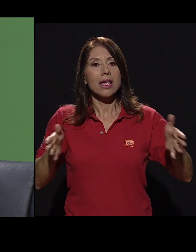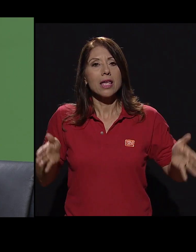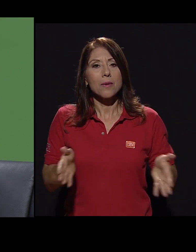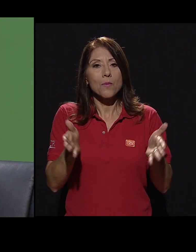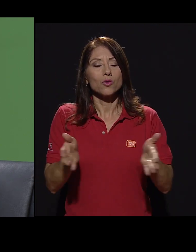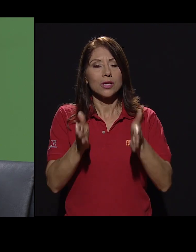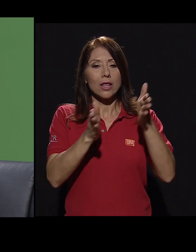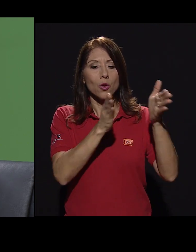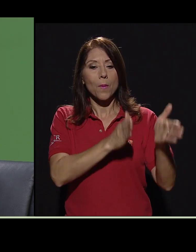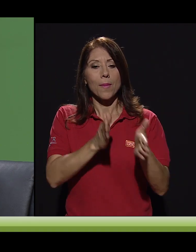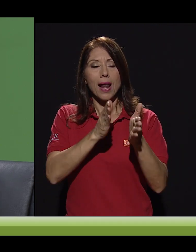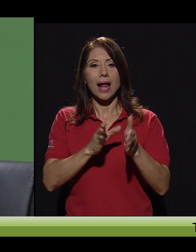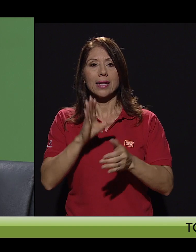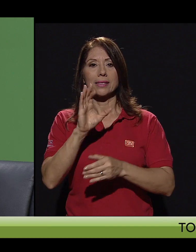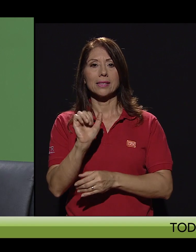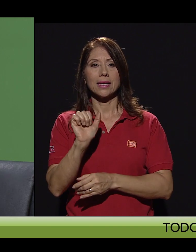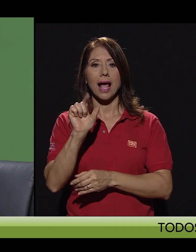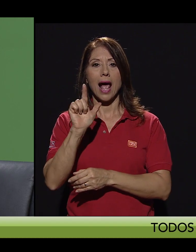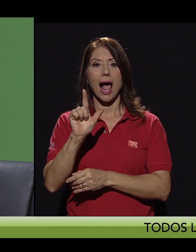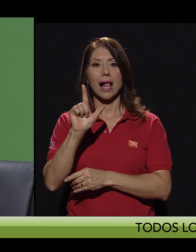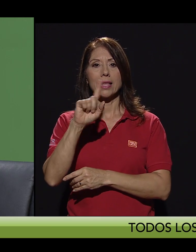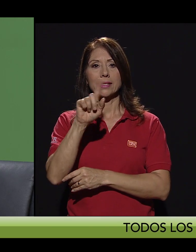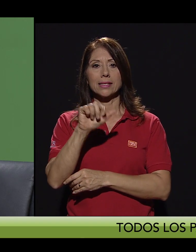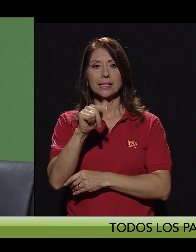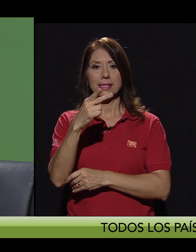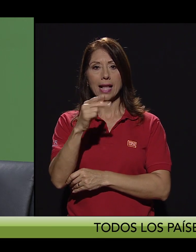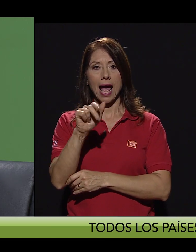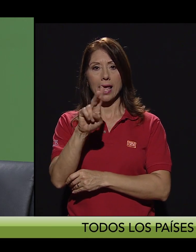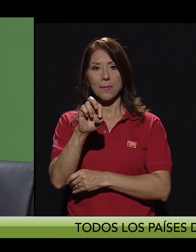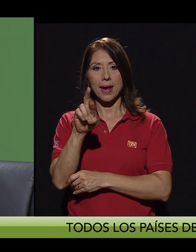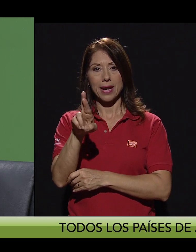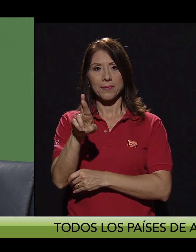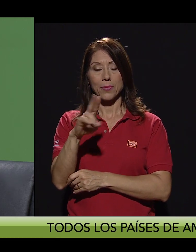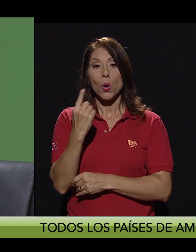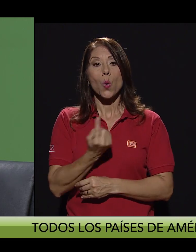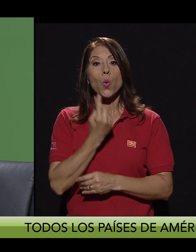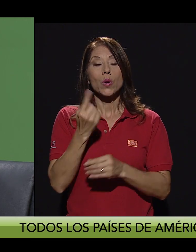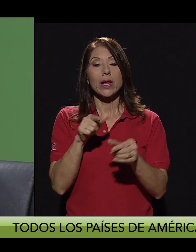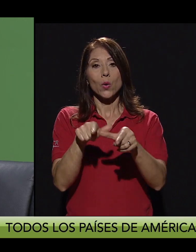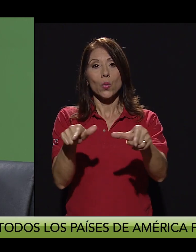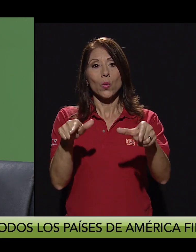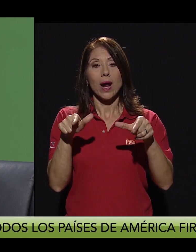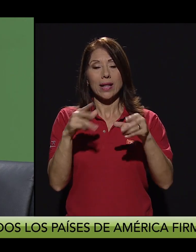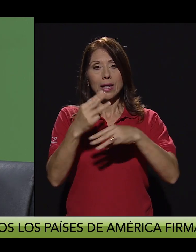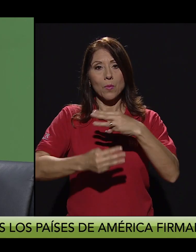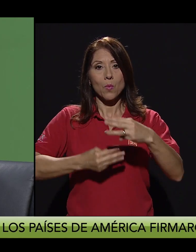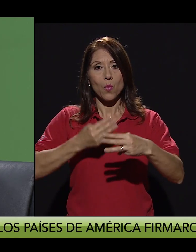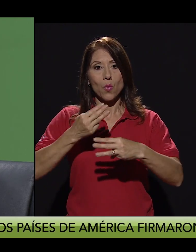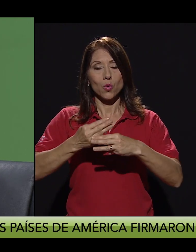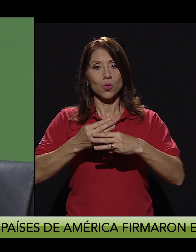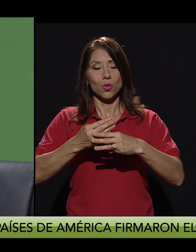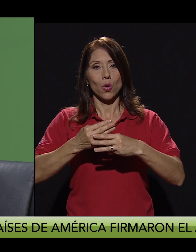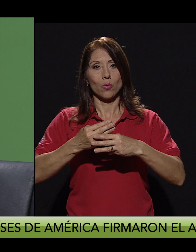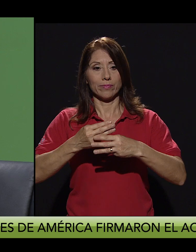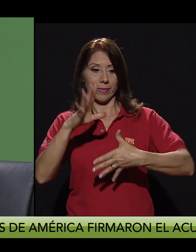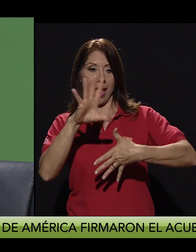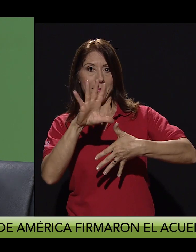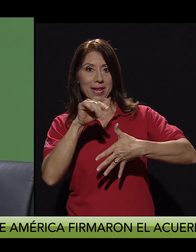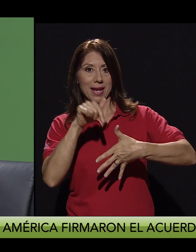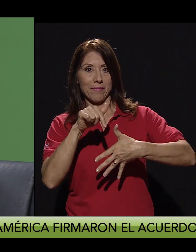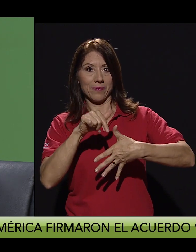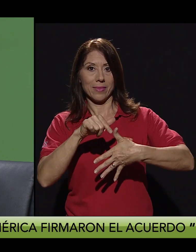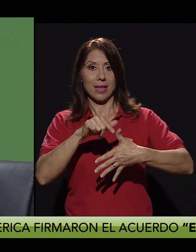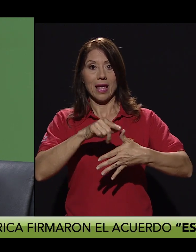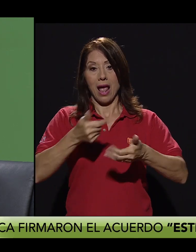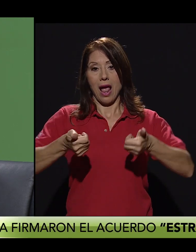Impulsando Planes Alzheimer La única región del mundo que es América Que ha firmado un